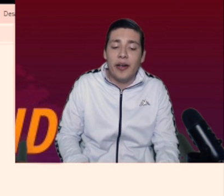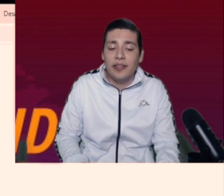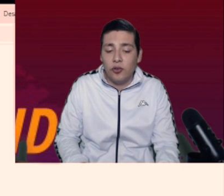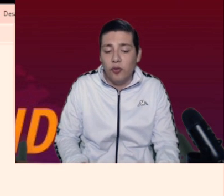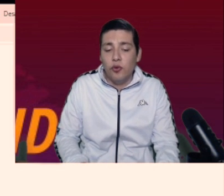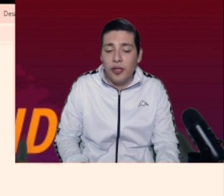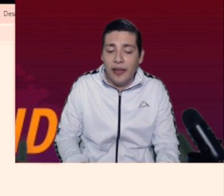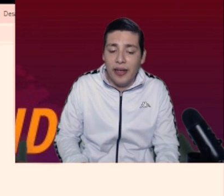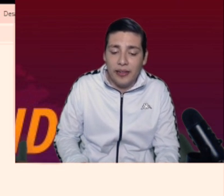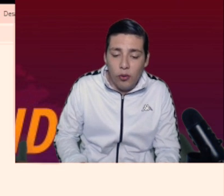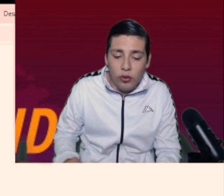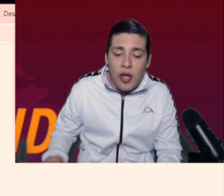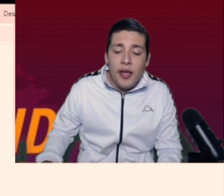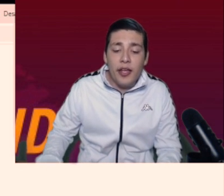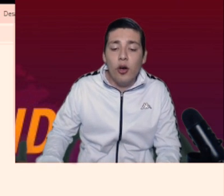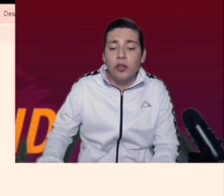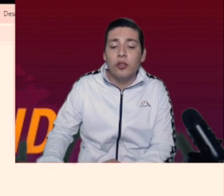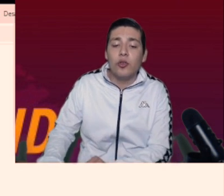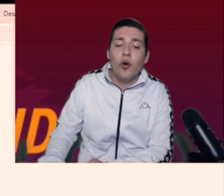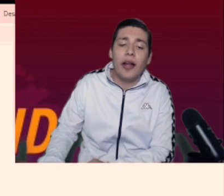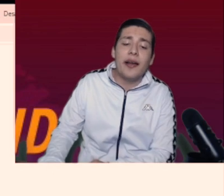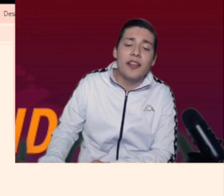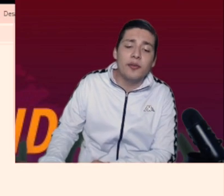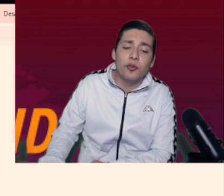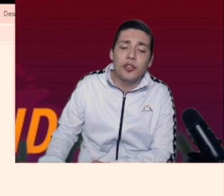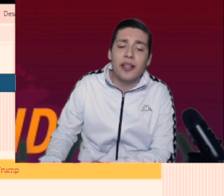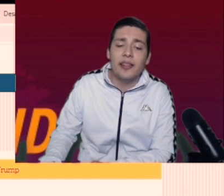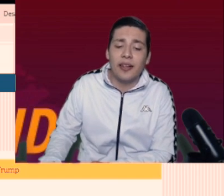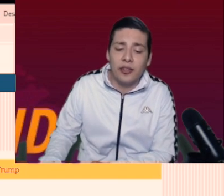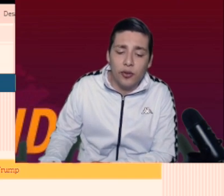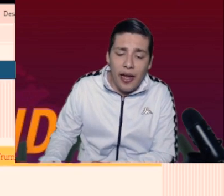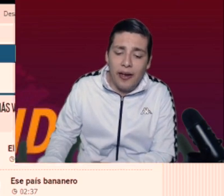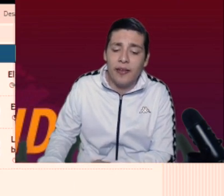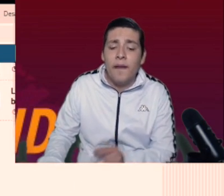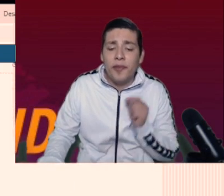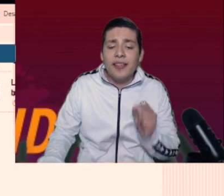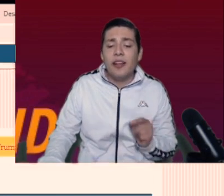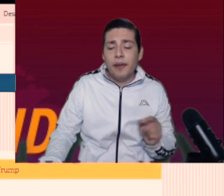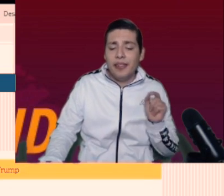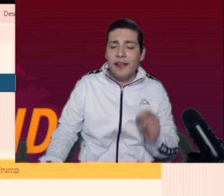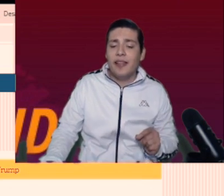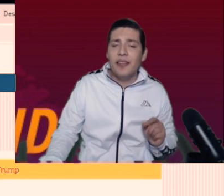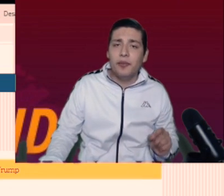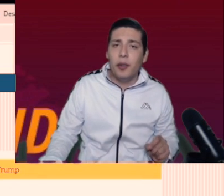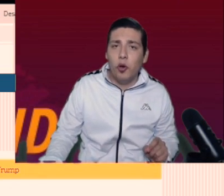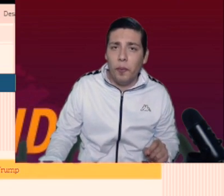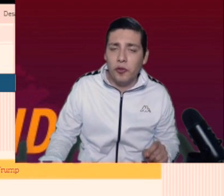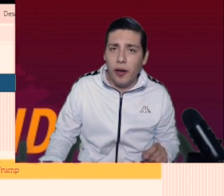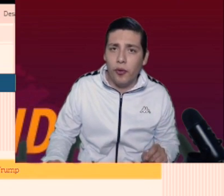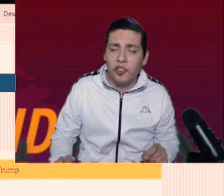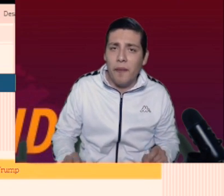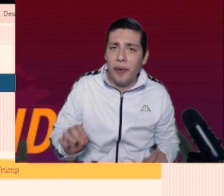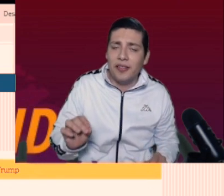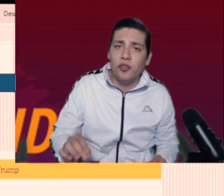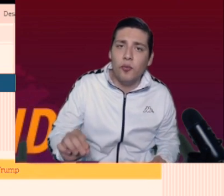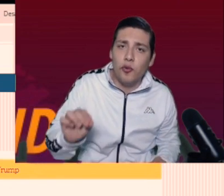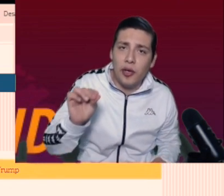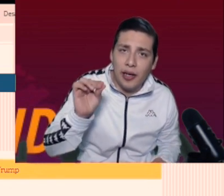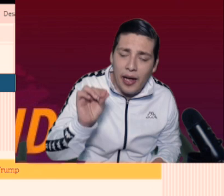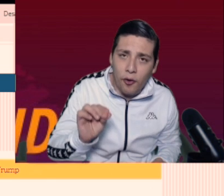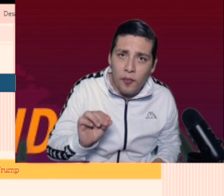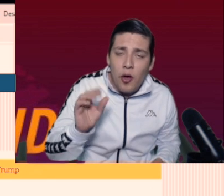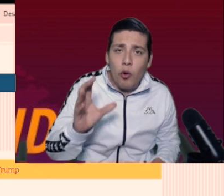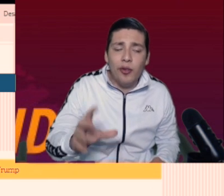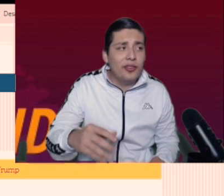la Organización Mundial de la Salud y otros organismos internacionales. Y es que el presidente Andrés Manuel López Obrador siempre ha sido